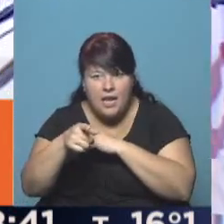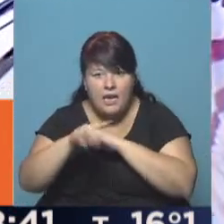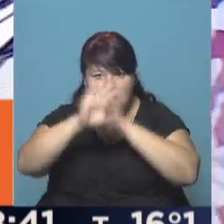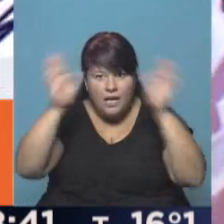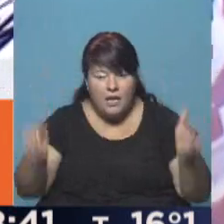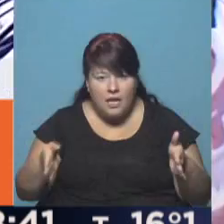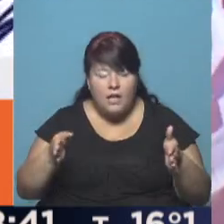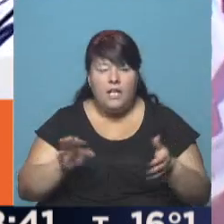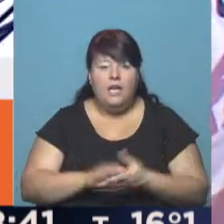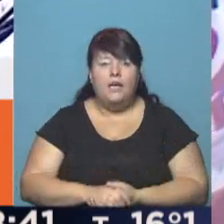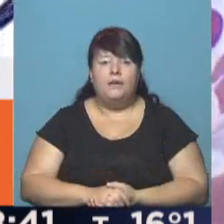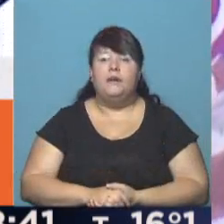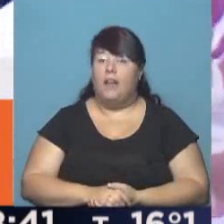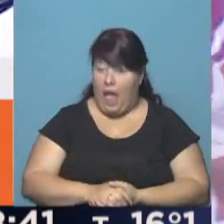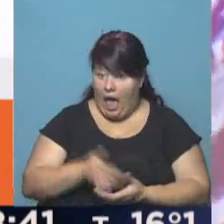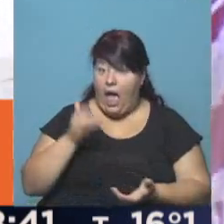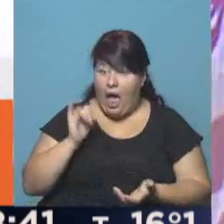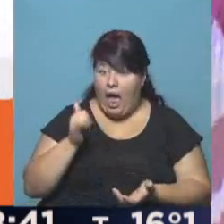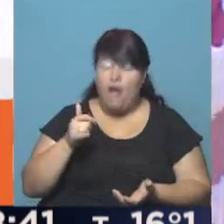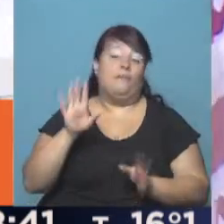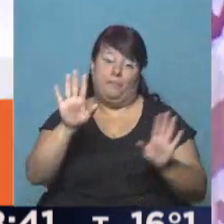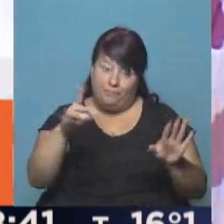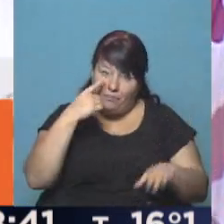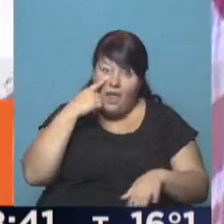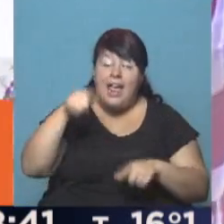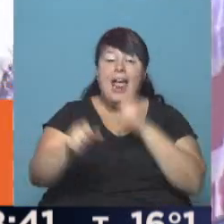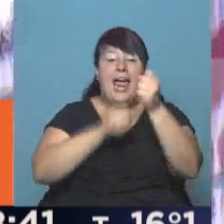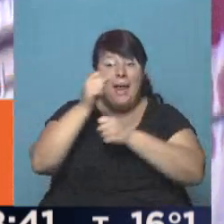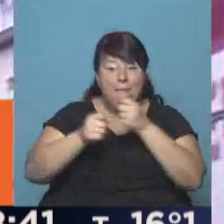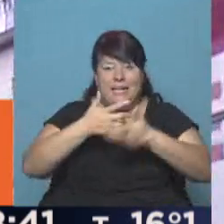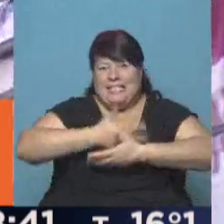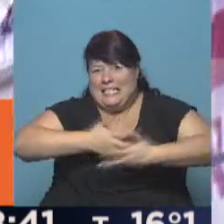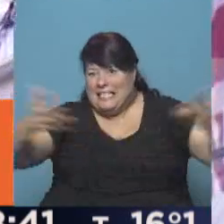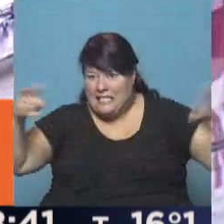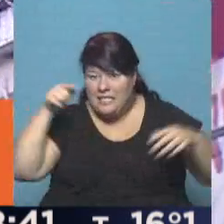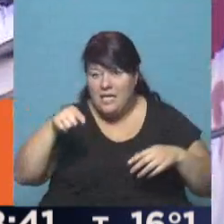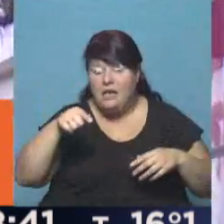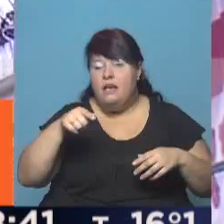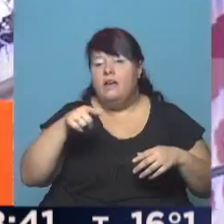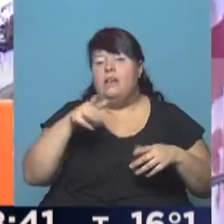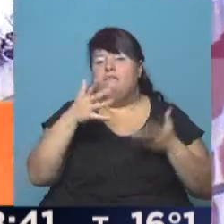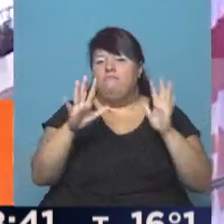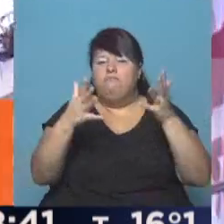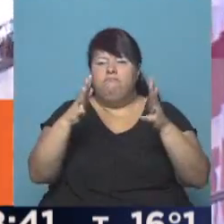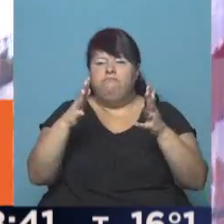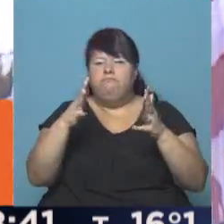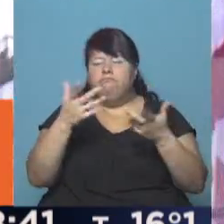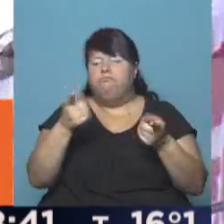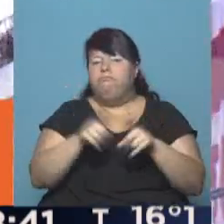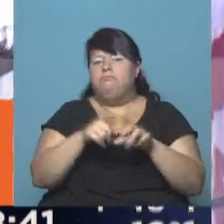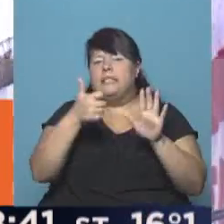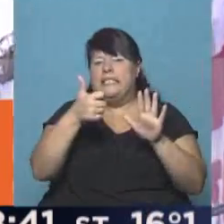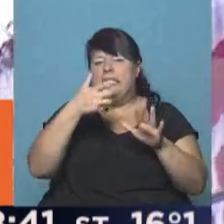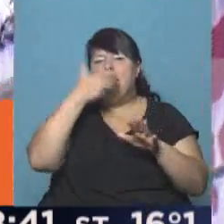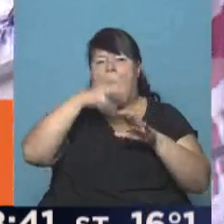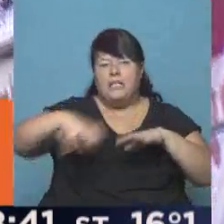inmueble claro pablo entendamos que esta es una planta una mega planta si tiene aproximadamente son unas seis